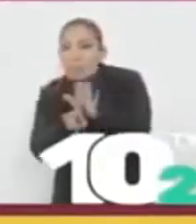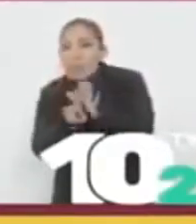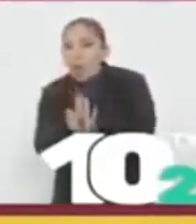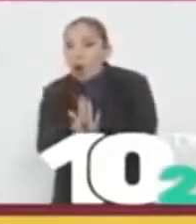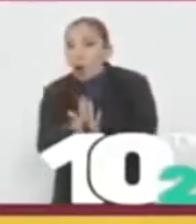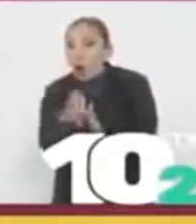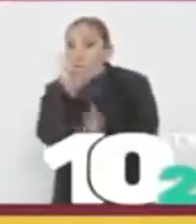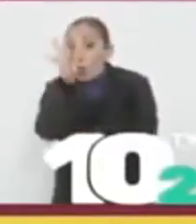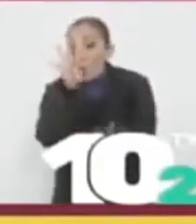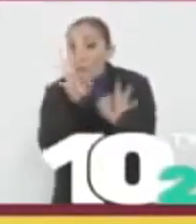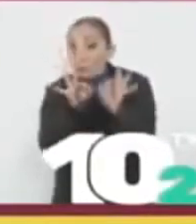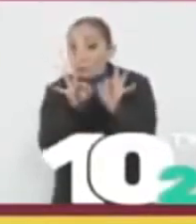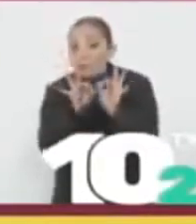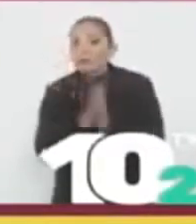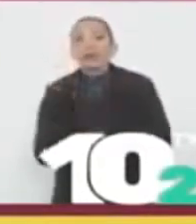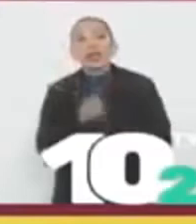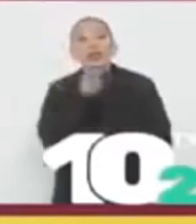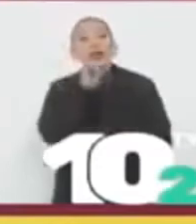en el video?